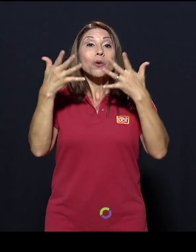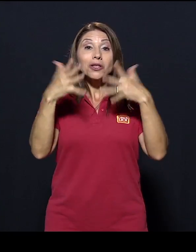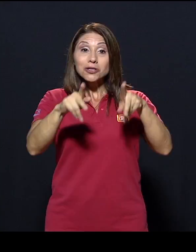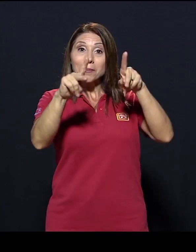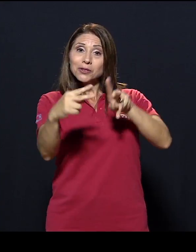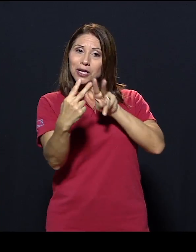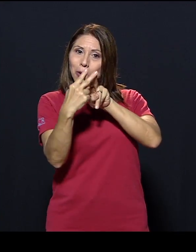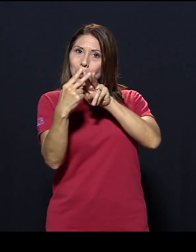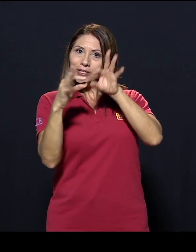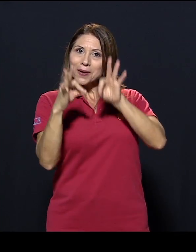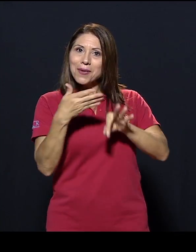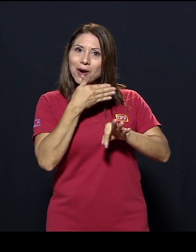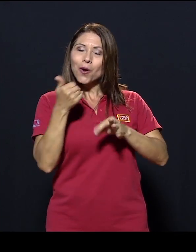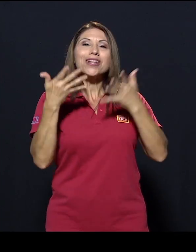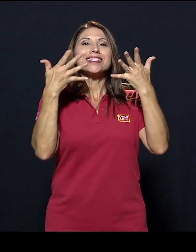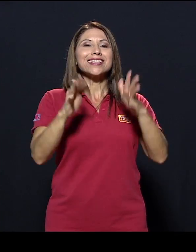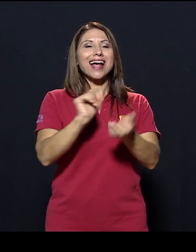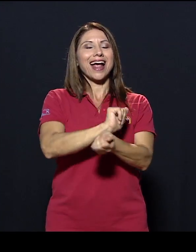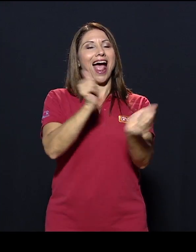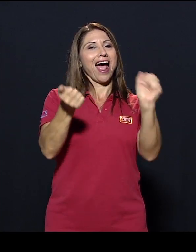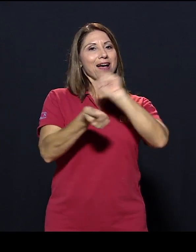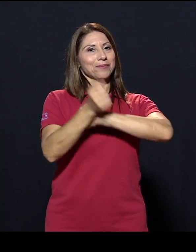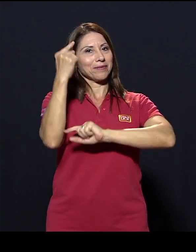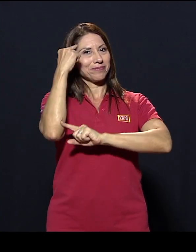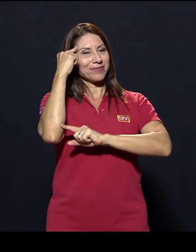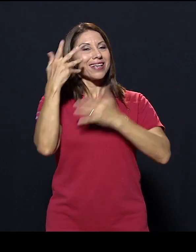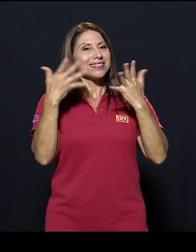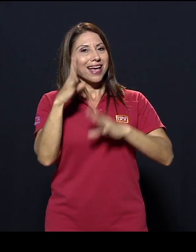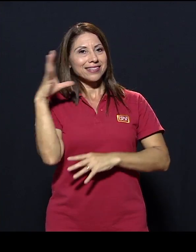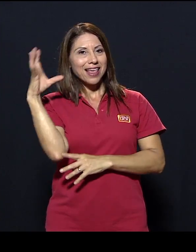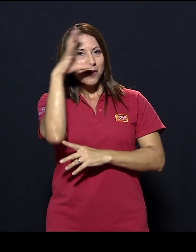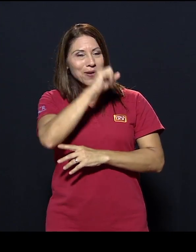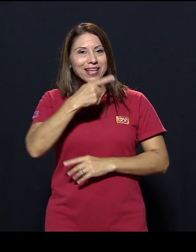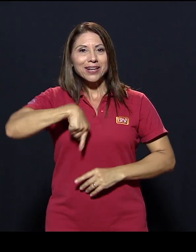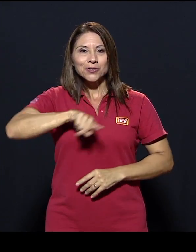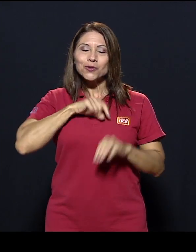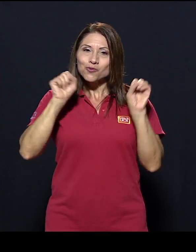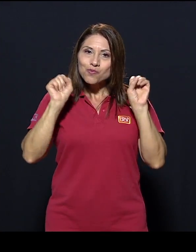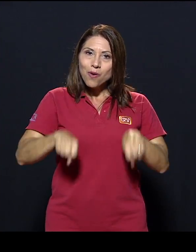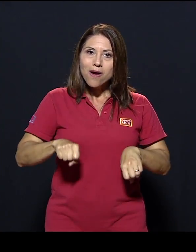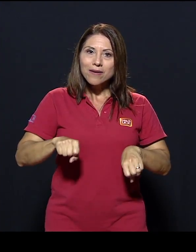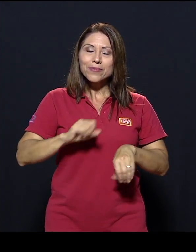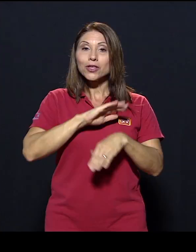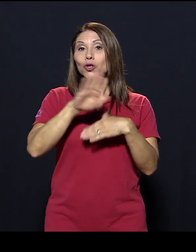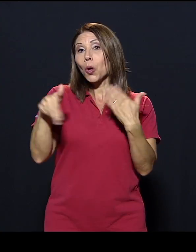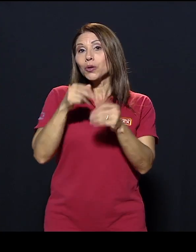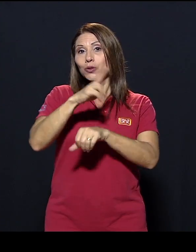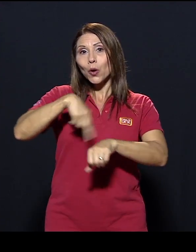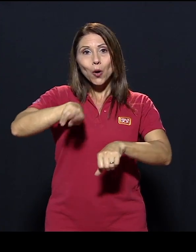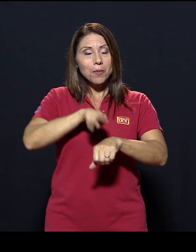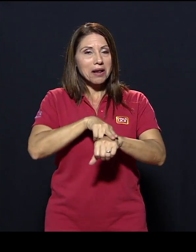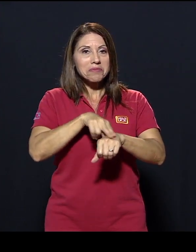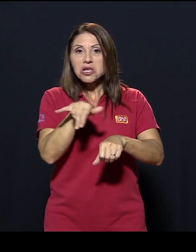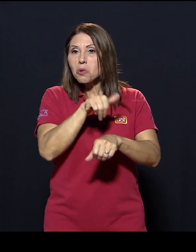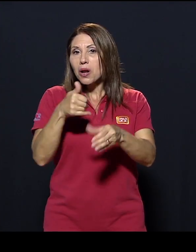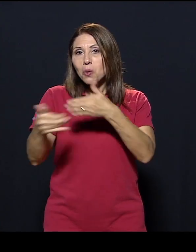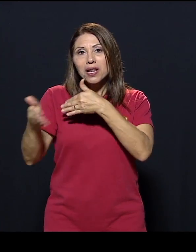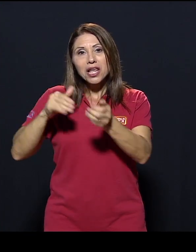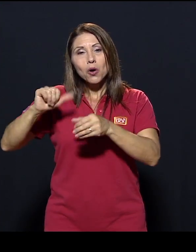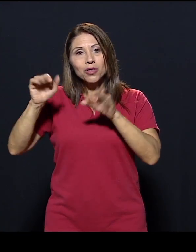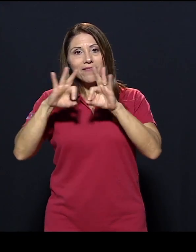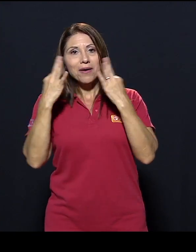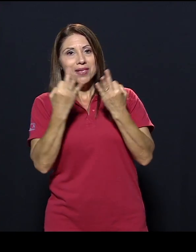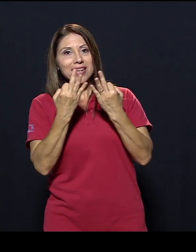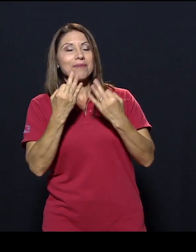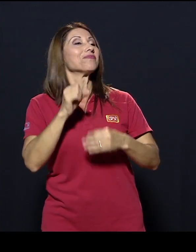cuando una vez que ya nos empezaron a conocer mejor, ya cambió la percepción y ya se empezaron a dar cuenta que realmente sí podíamos y que realmente todo era normal,